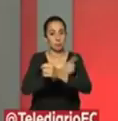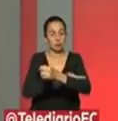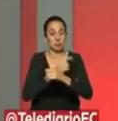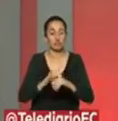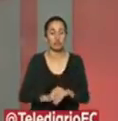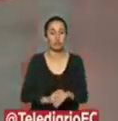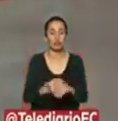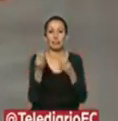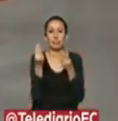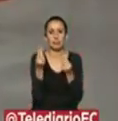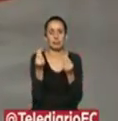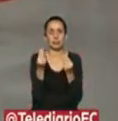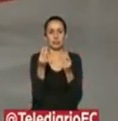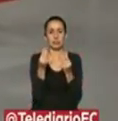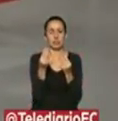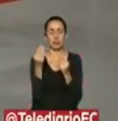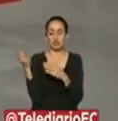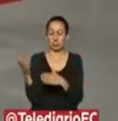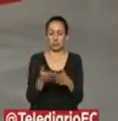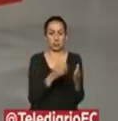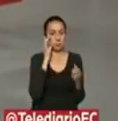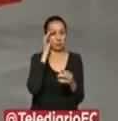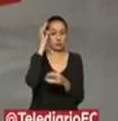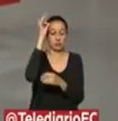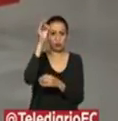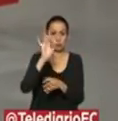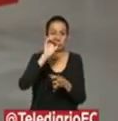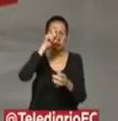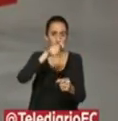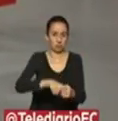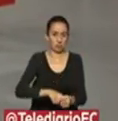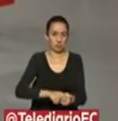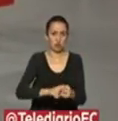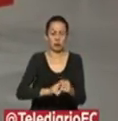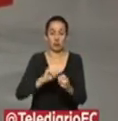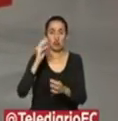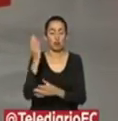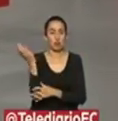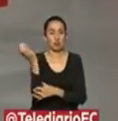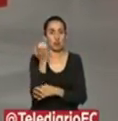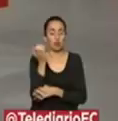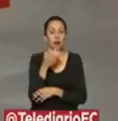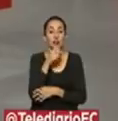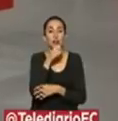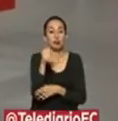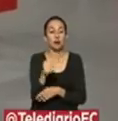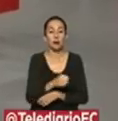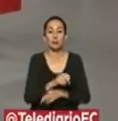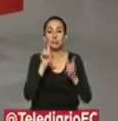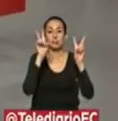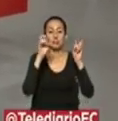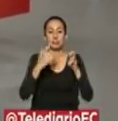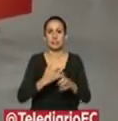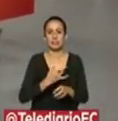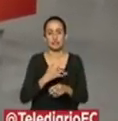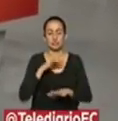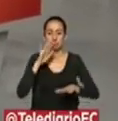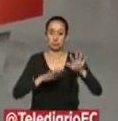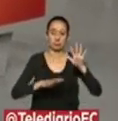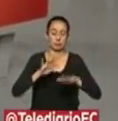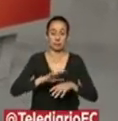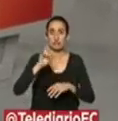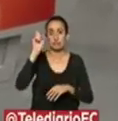los dineros de los, y el futuro, por supuesto, de los afiliados, de los pensionistas, de los jubilados. Son temas sensibles, Sofía, que